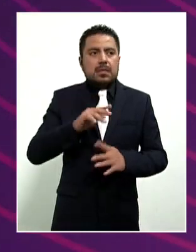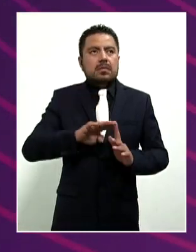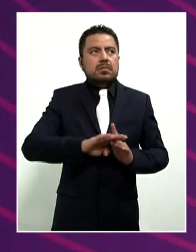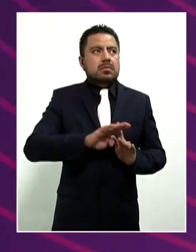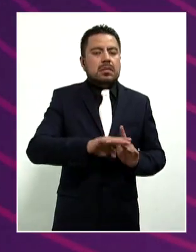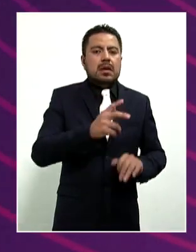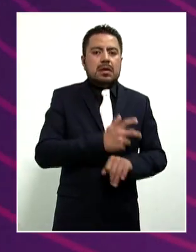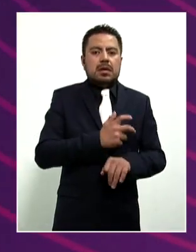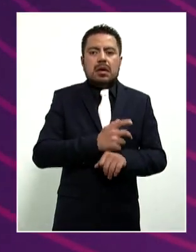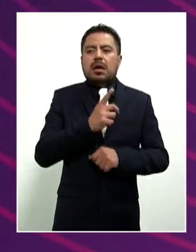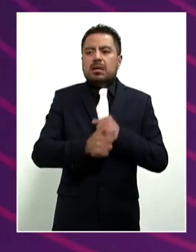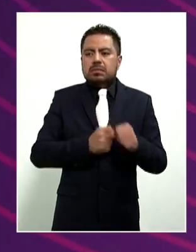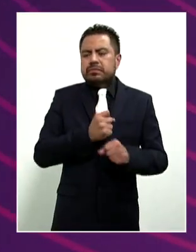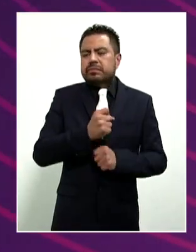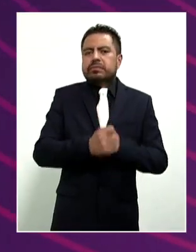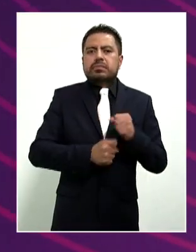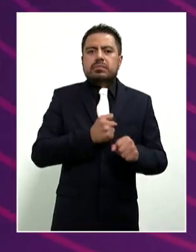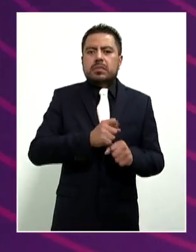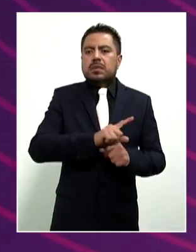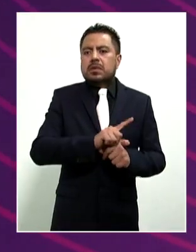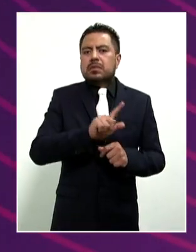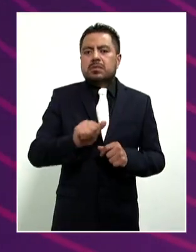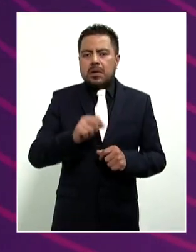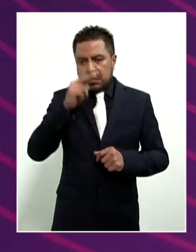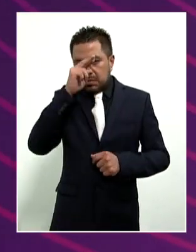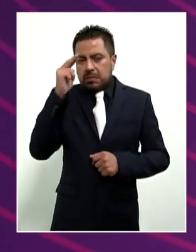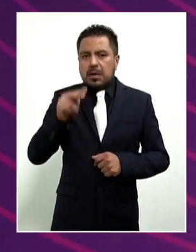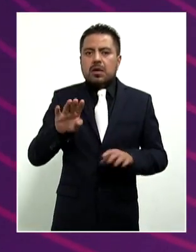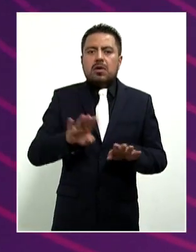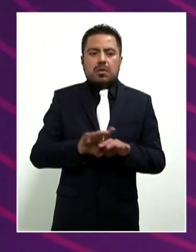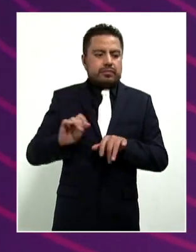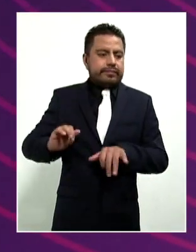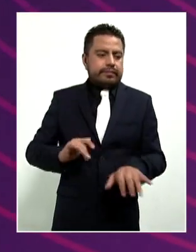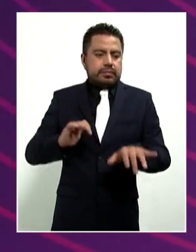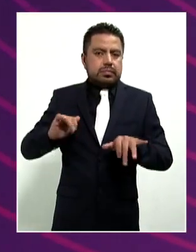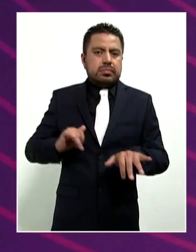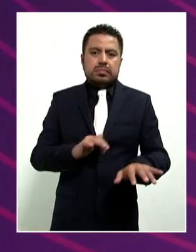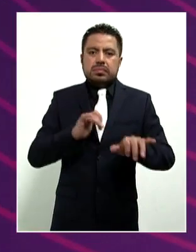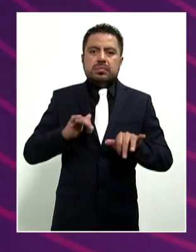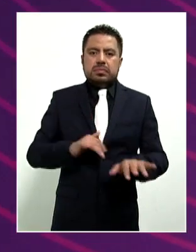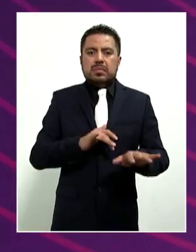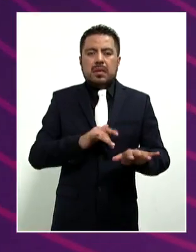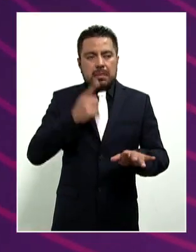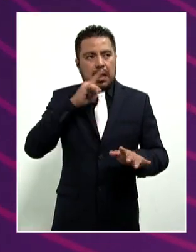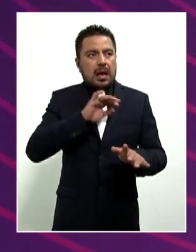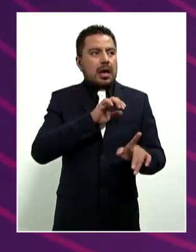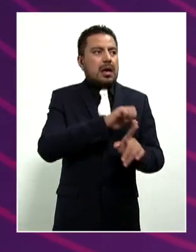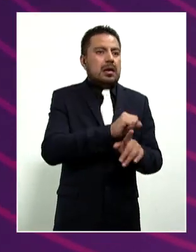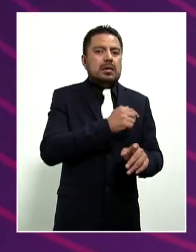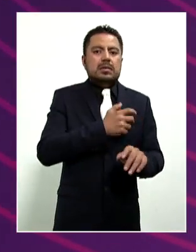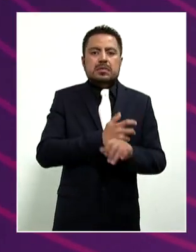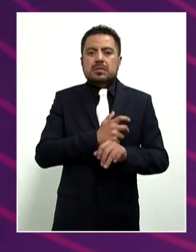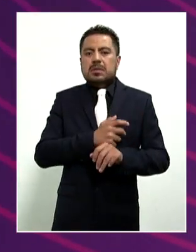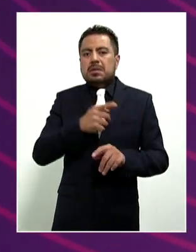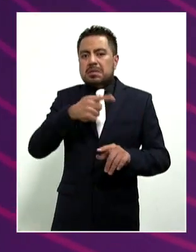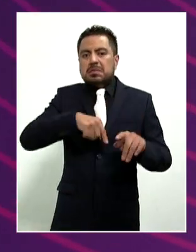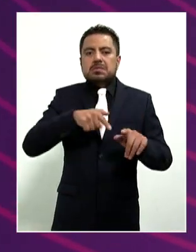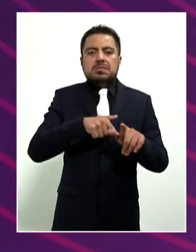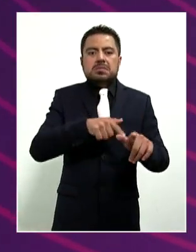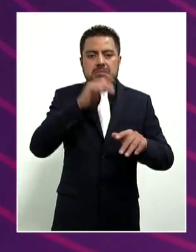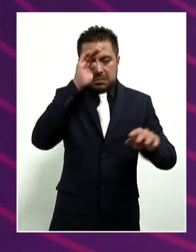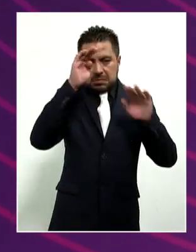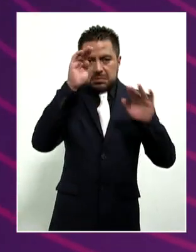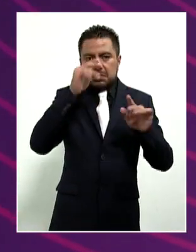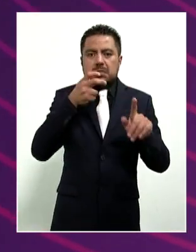Estados Unidos por muchos años, después México como país de tránsito, que evidentemente lo sigue siendo, pero creo que se sigue pensando